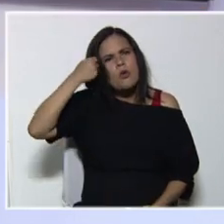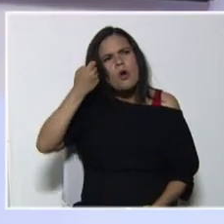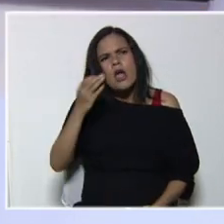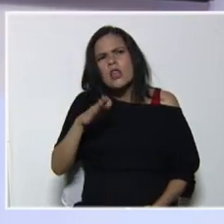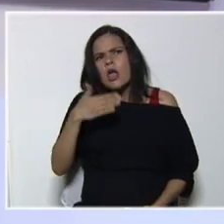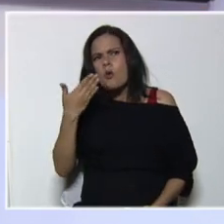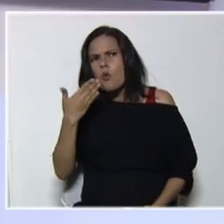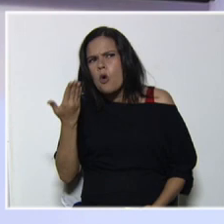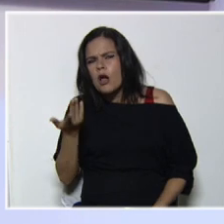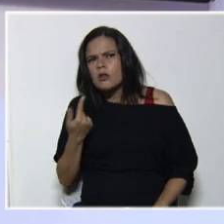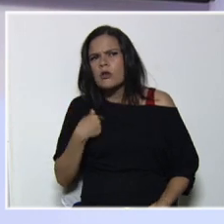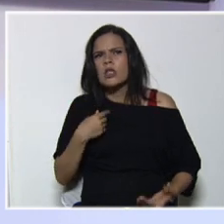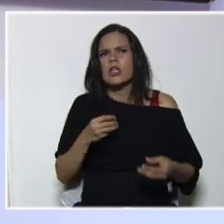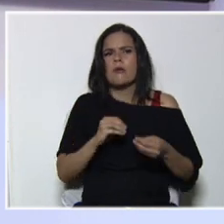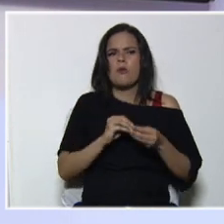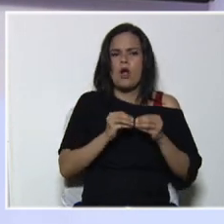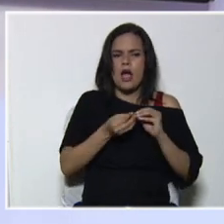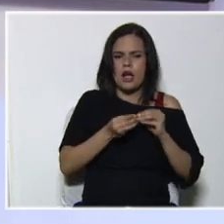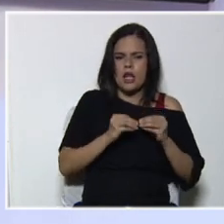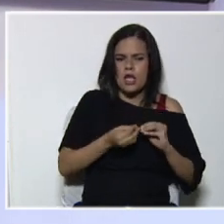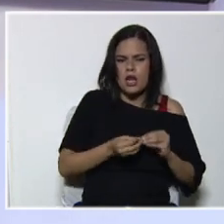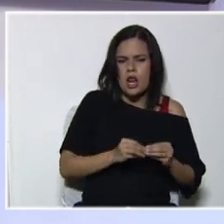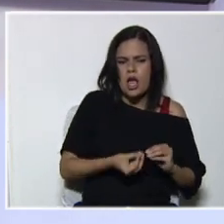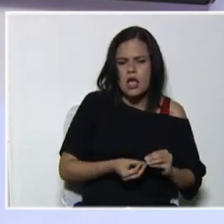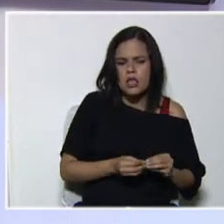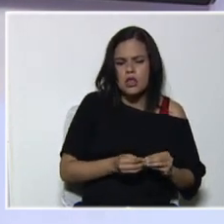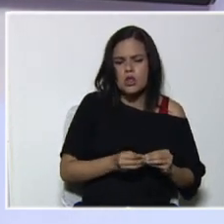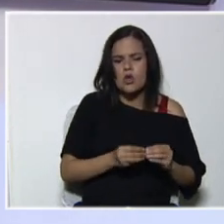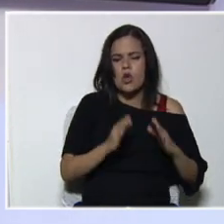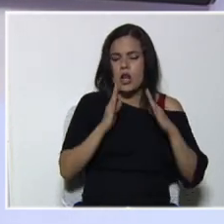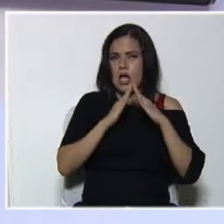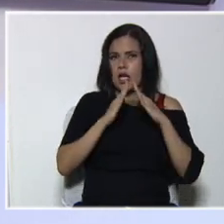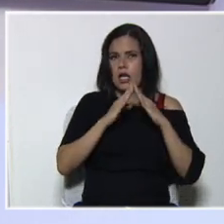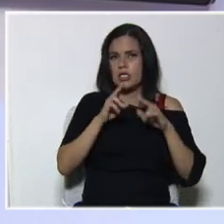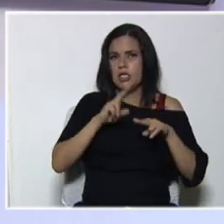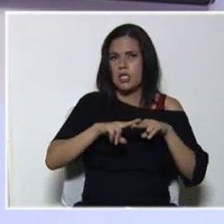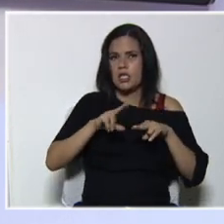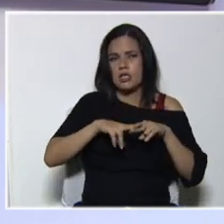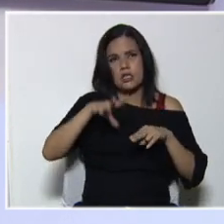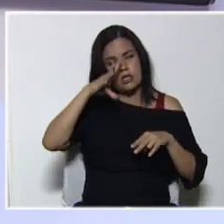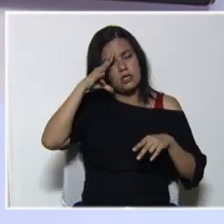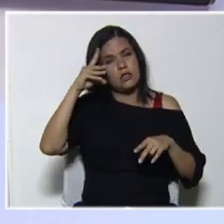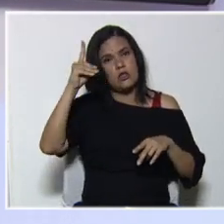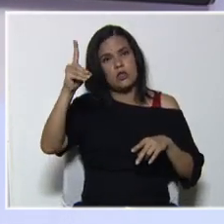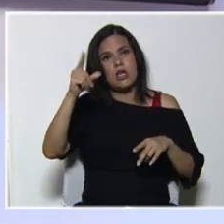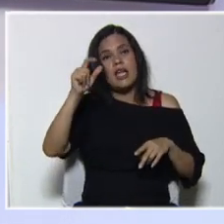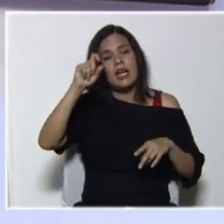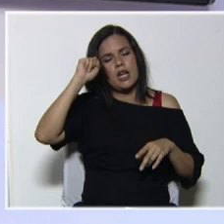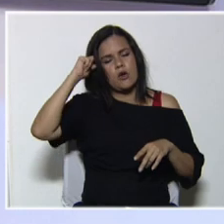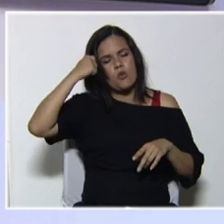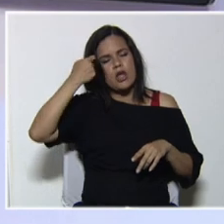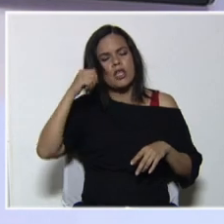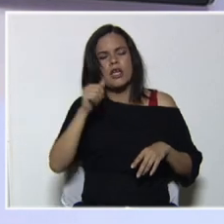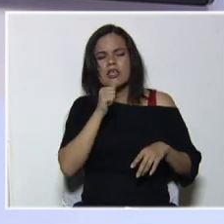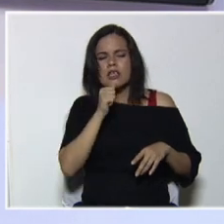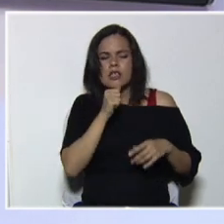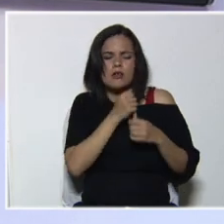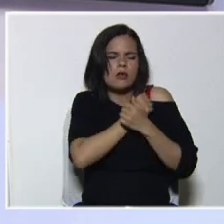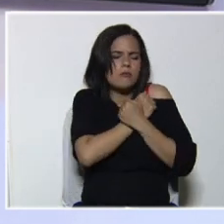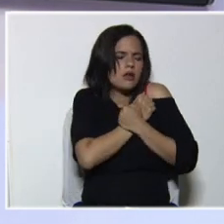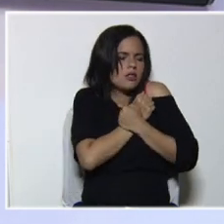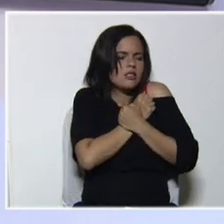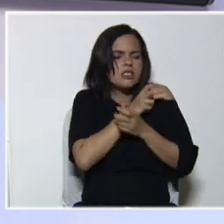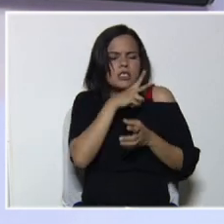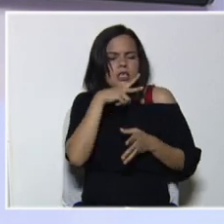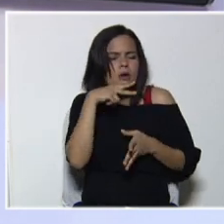cuando estábamos montando el pesebre? ¿Recuerdas quién fue la persona que te dio el abrazo más sabroso cuando sonaron